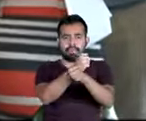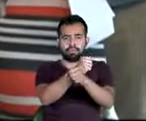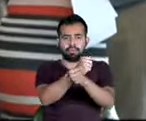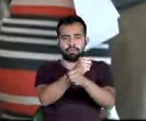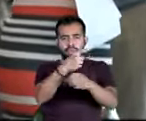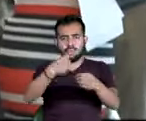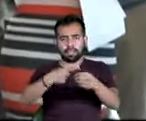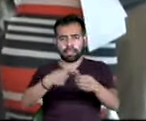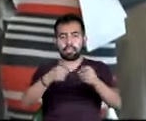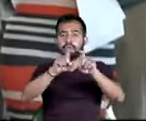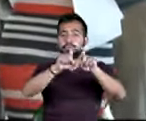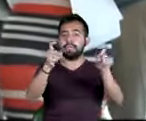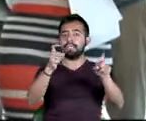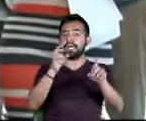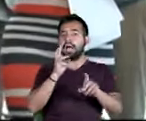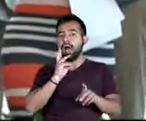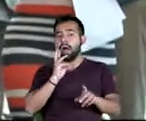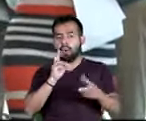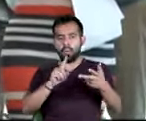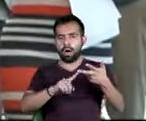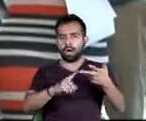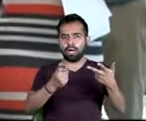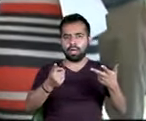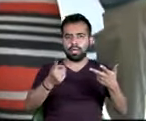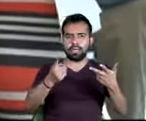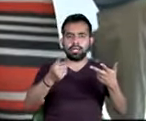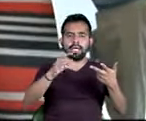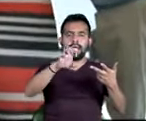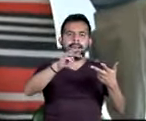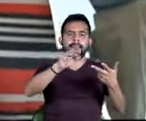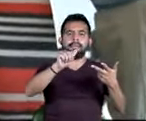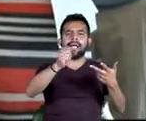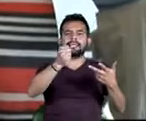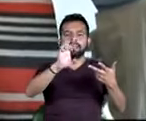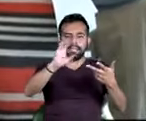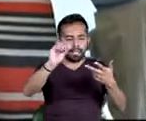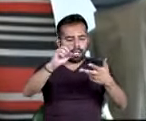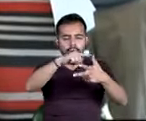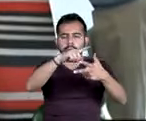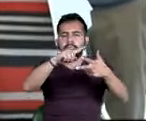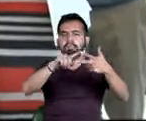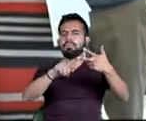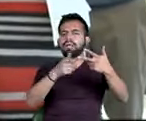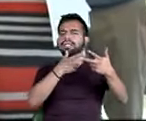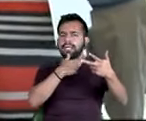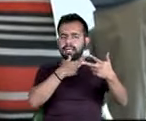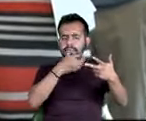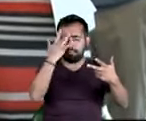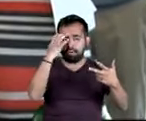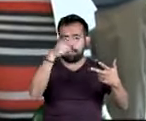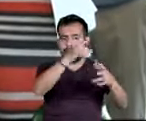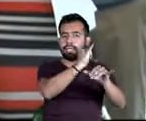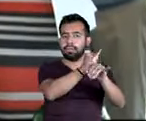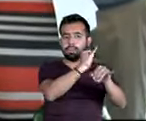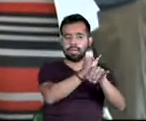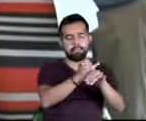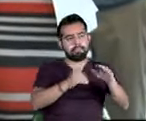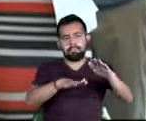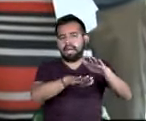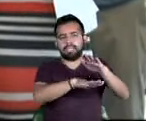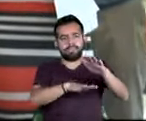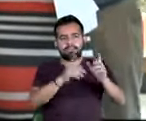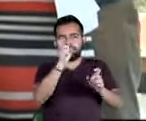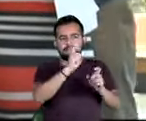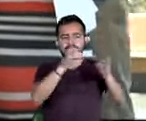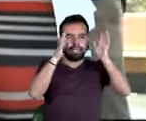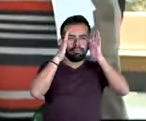la empresa de agua potable, EMOP, EMGIRS, EMASEO, sin duda entidades e instituciones básicas para el funcionamiento